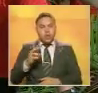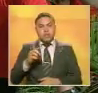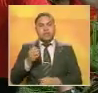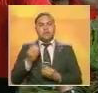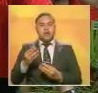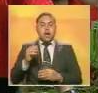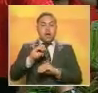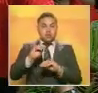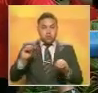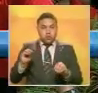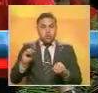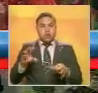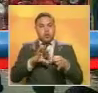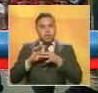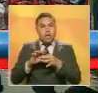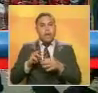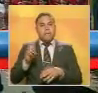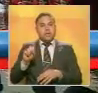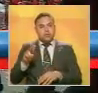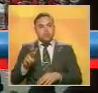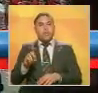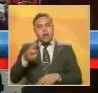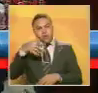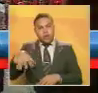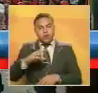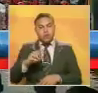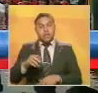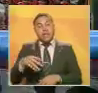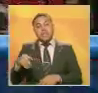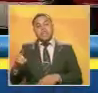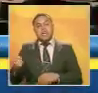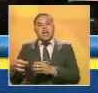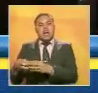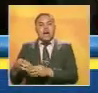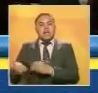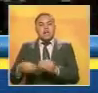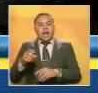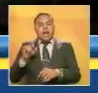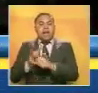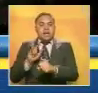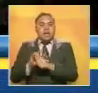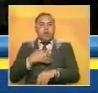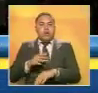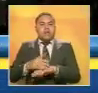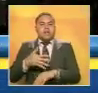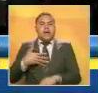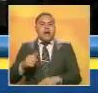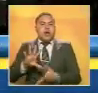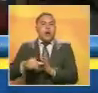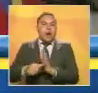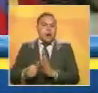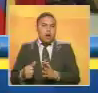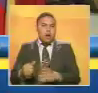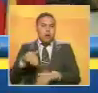de unidad para los miembros del PSU y el Polo Patriótico. Denunció que la derecha utiliza operaciones de engaño para robar el voto, la esperanza